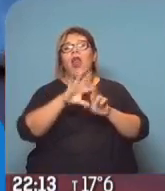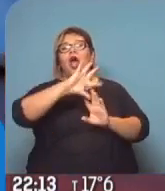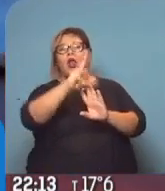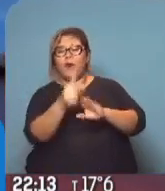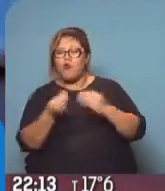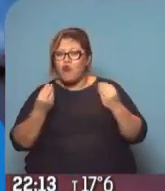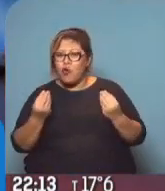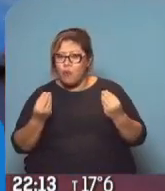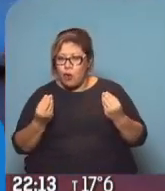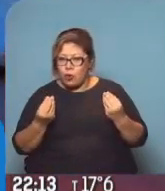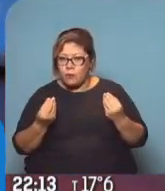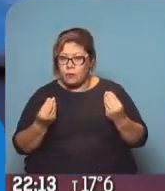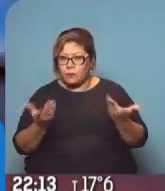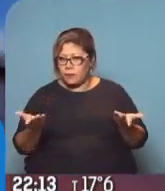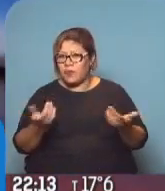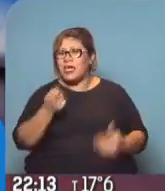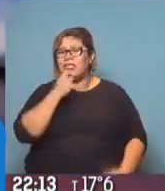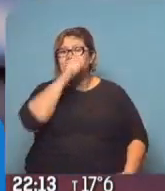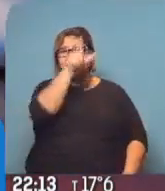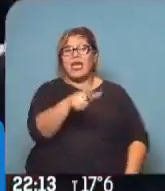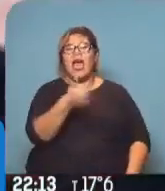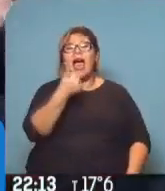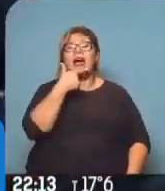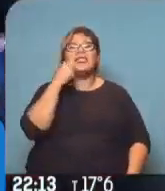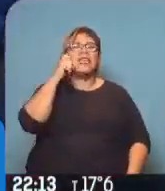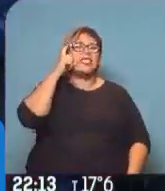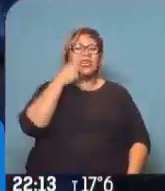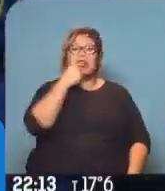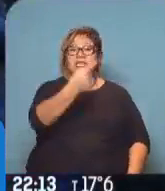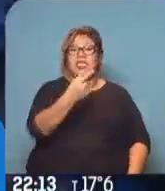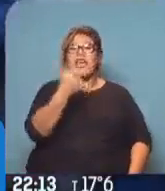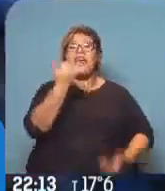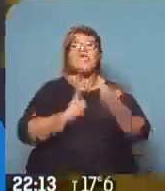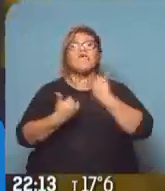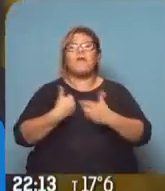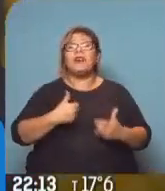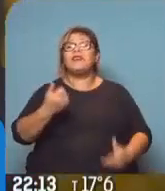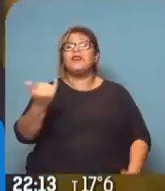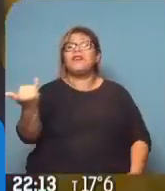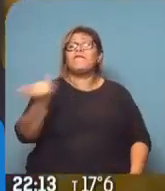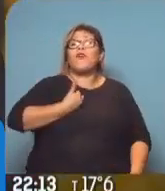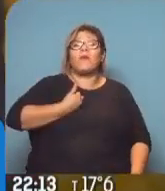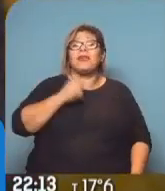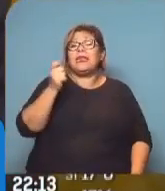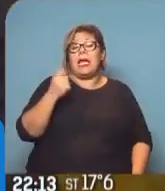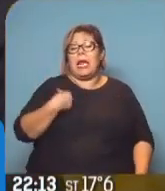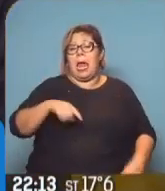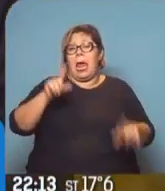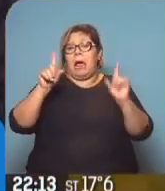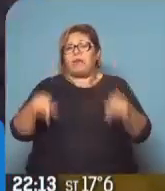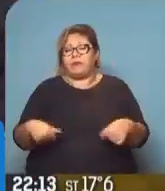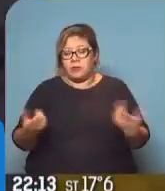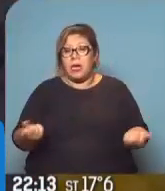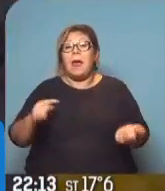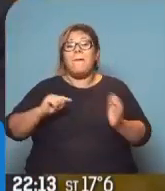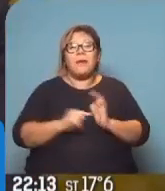información anónima? El propio Assange ha declarado que muchas veces no sabe de quién es la información, pero por supuesto que se imaginaba,